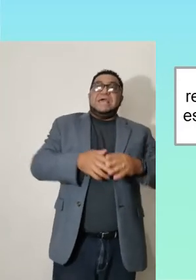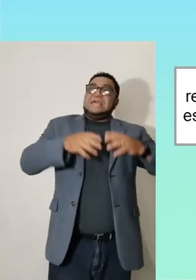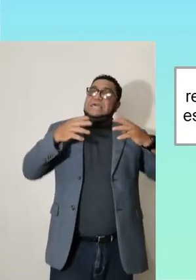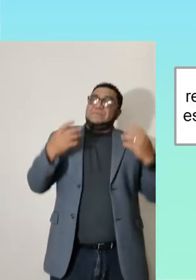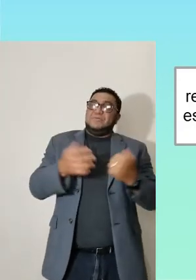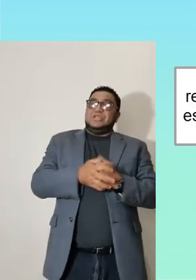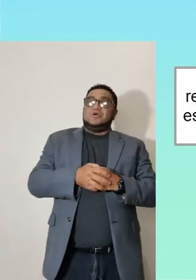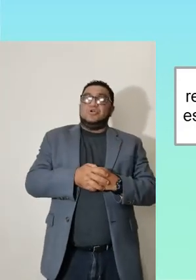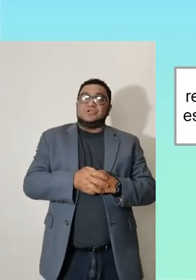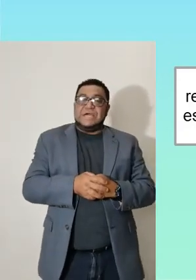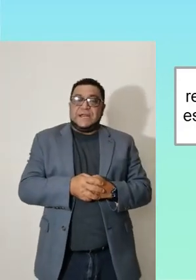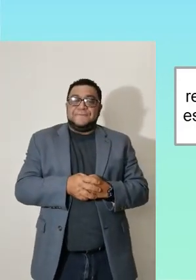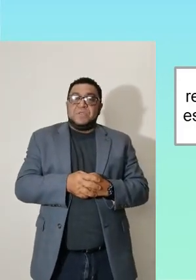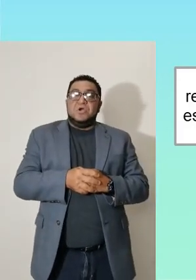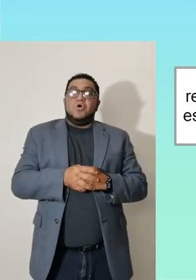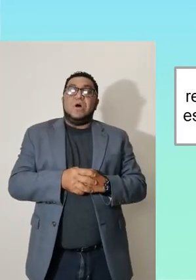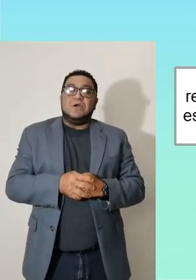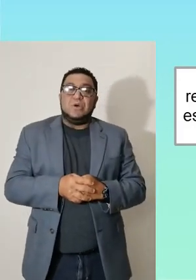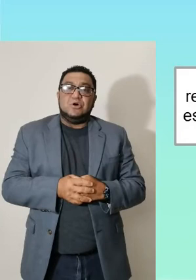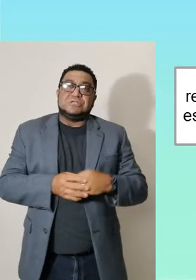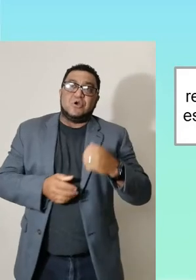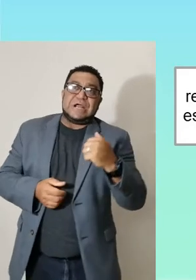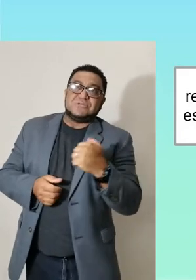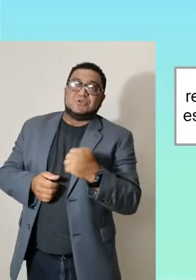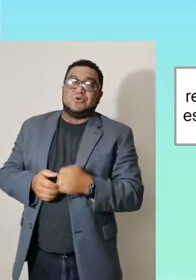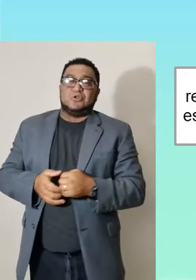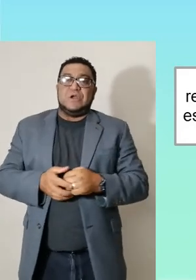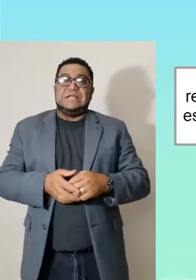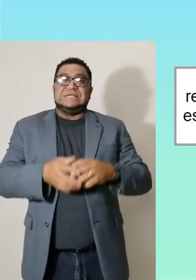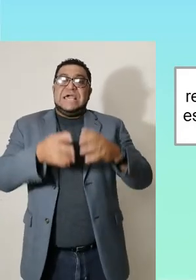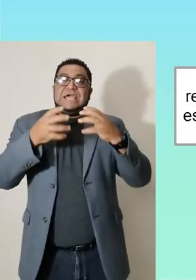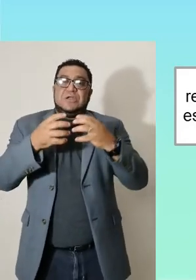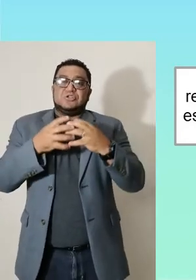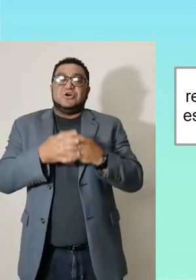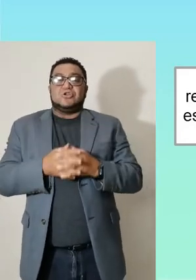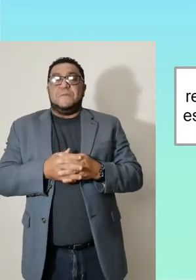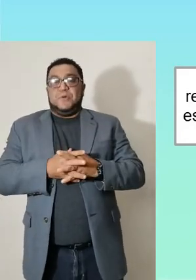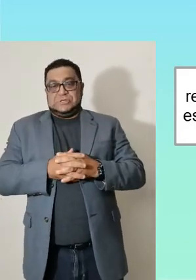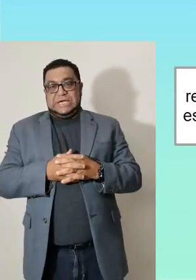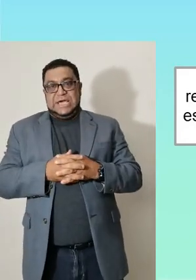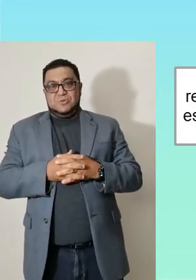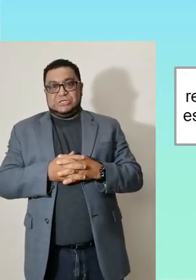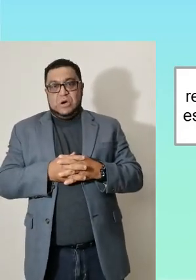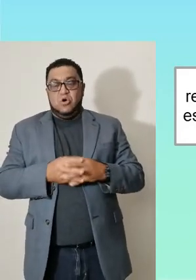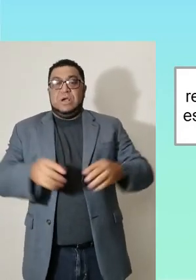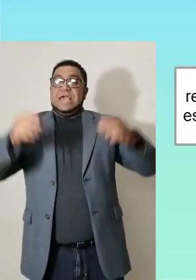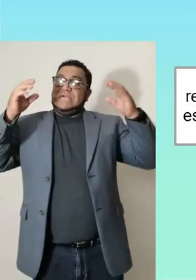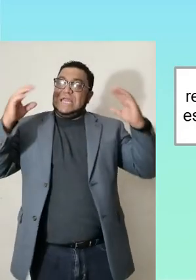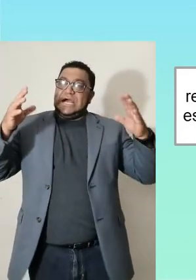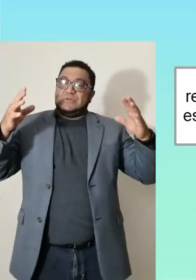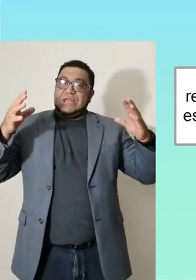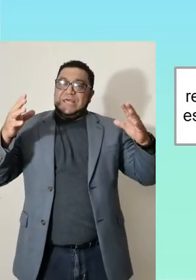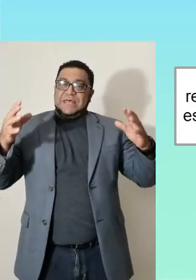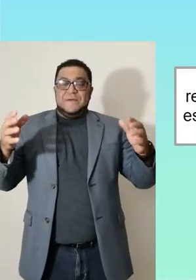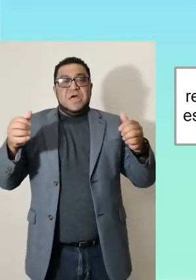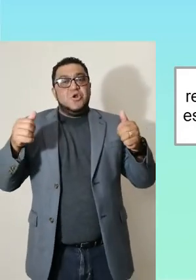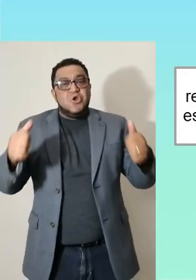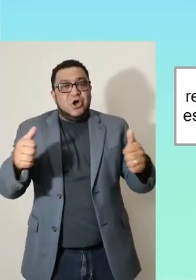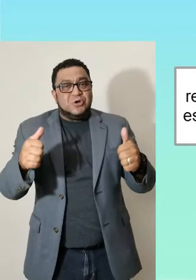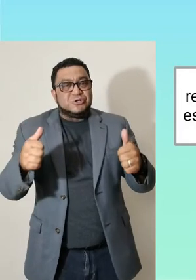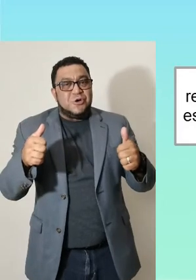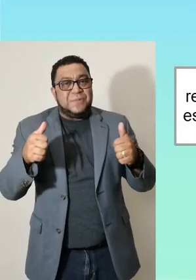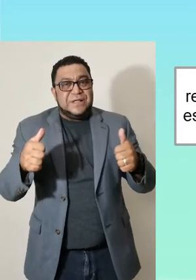como tal que debemos de conocer cuáles fueron esos rasgos culturales que nosotros poseemos aún y en la actualidad